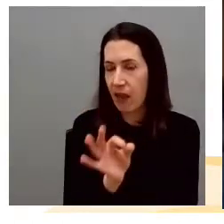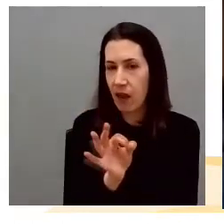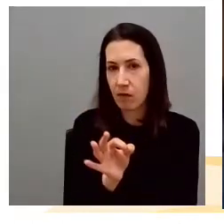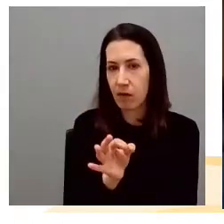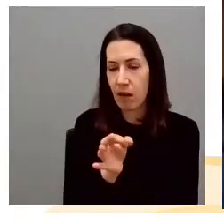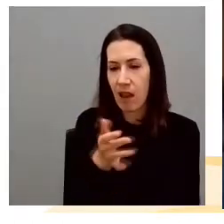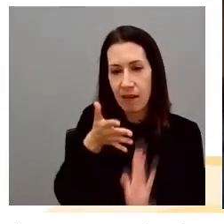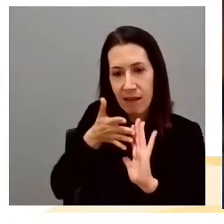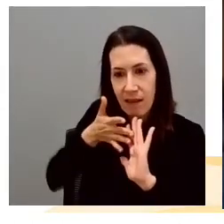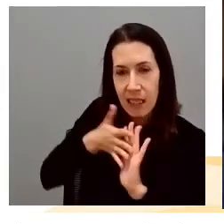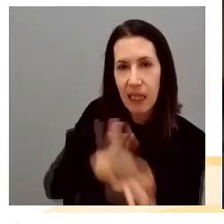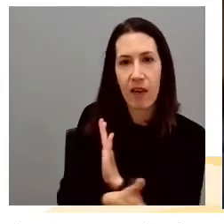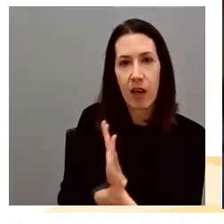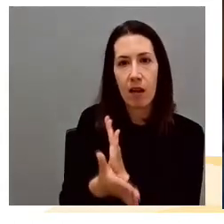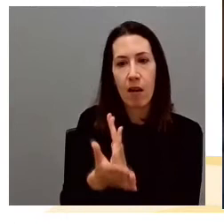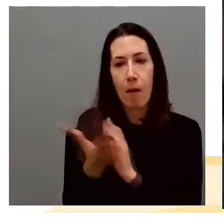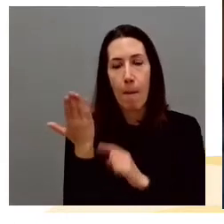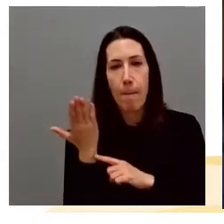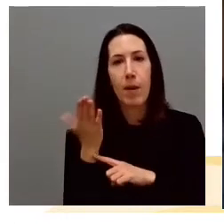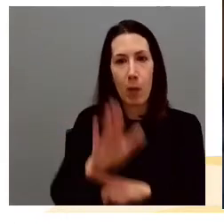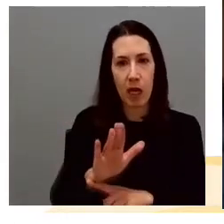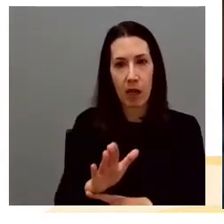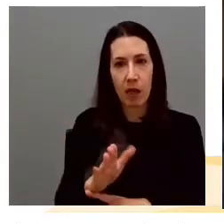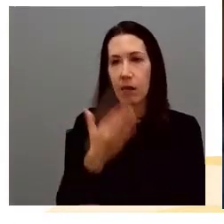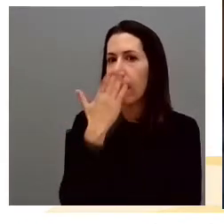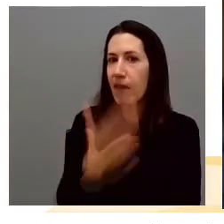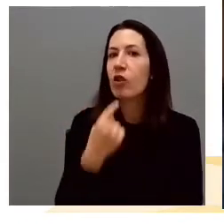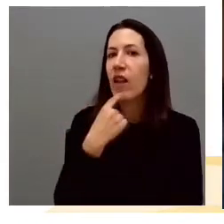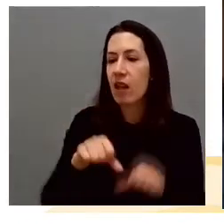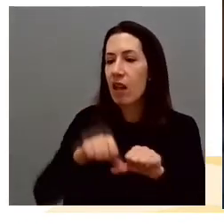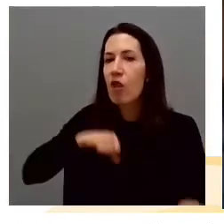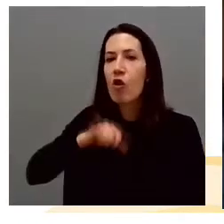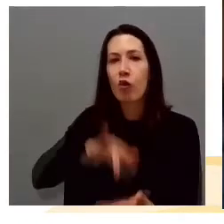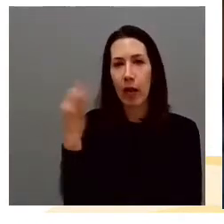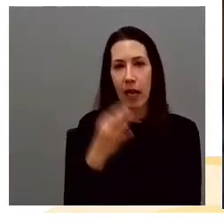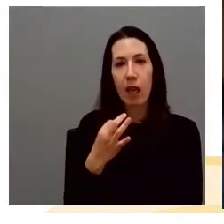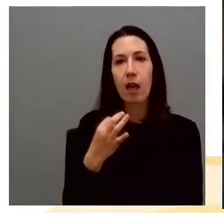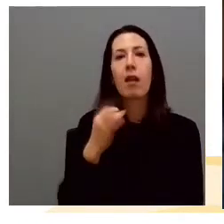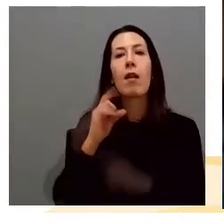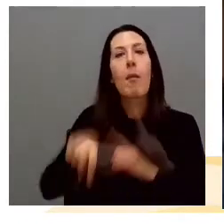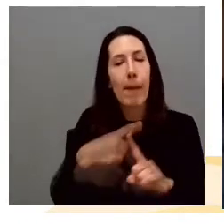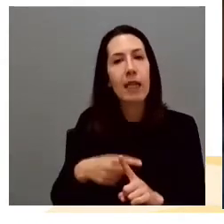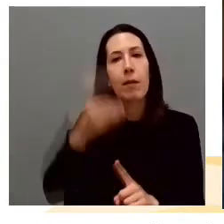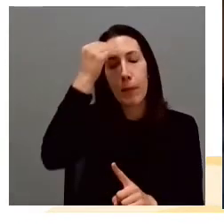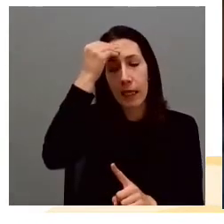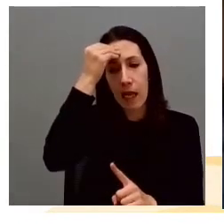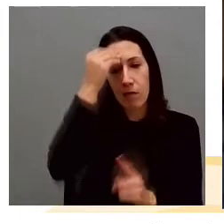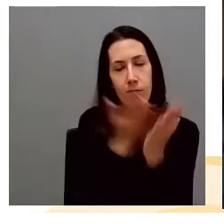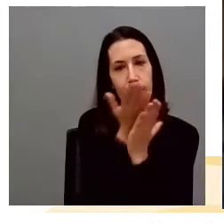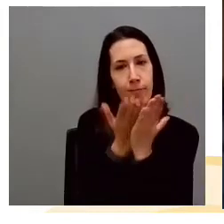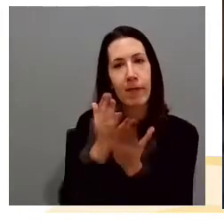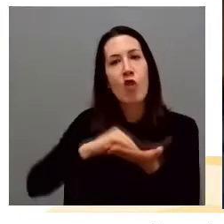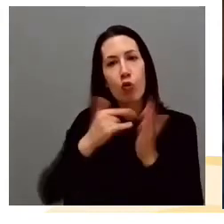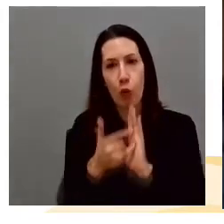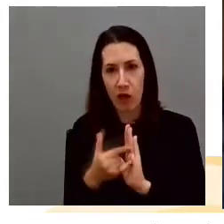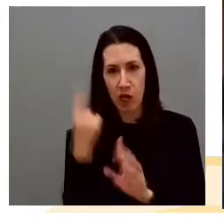proponer, en decir qué ha ocurrido y en plantear siempre soluciones de salida que